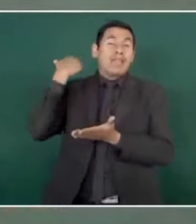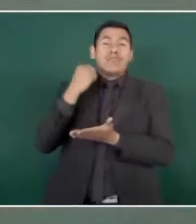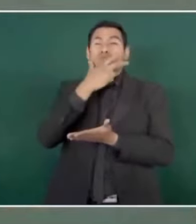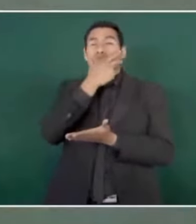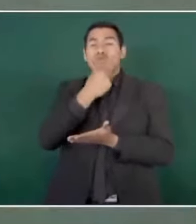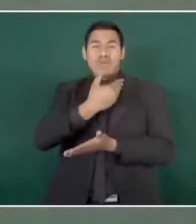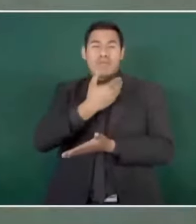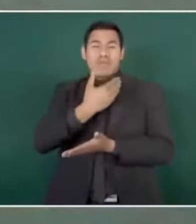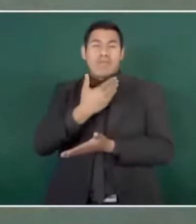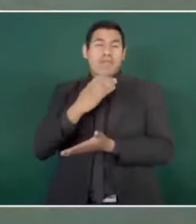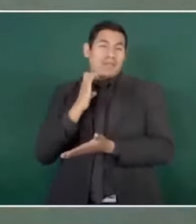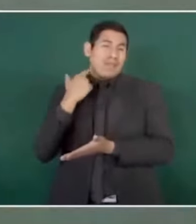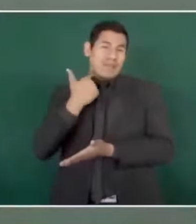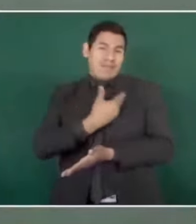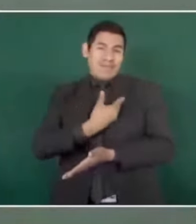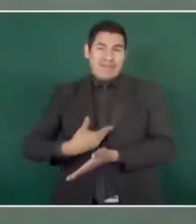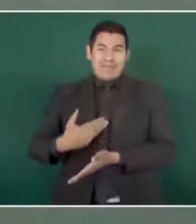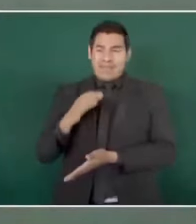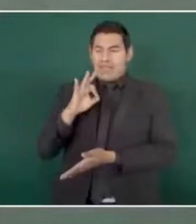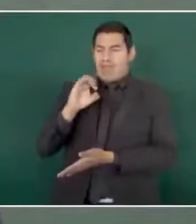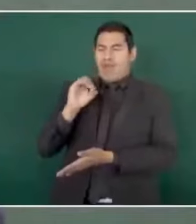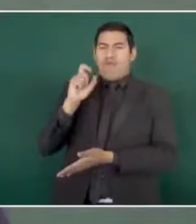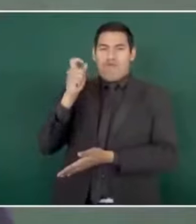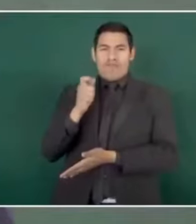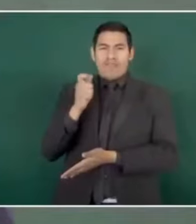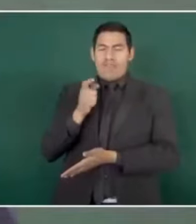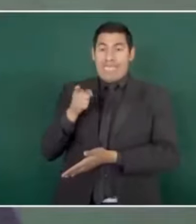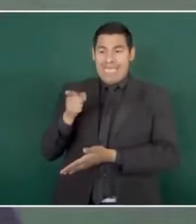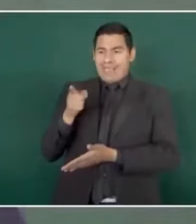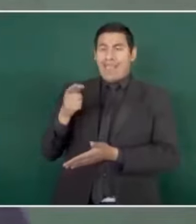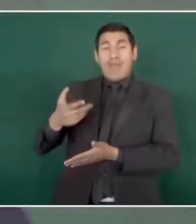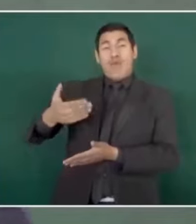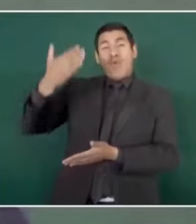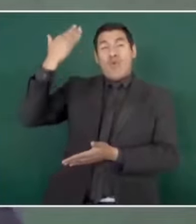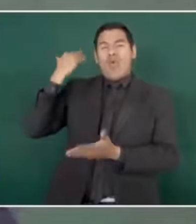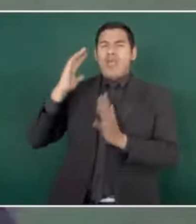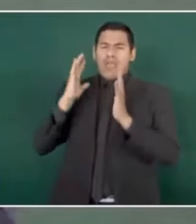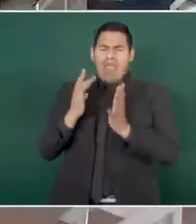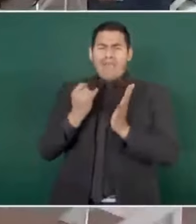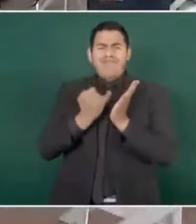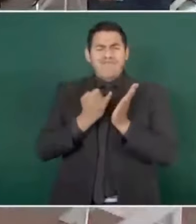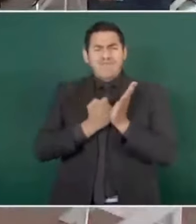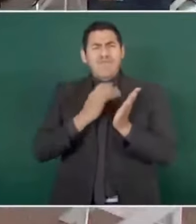Viene litigio sobre estos impuestos.